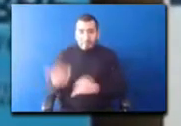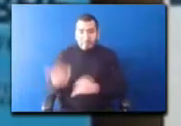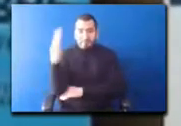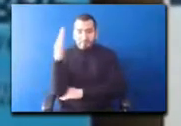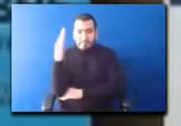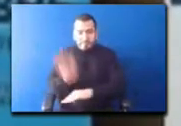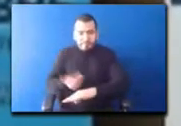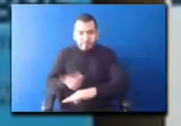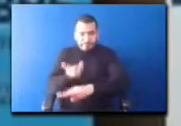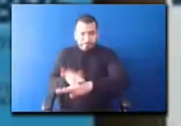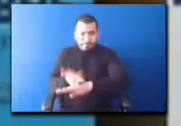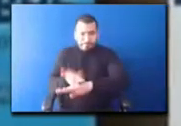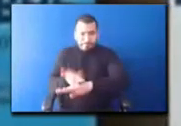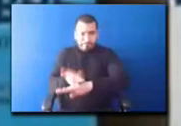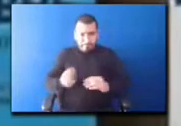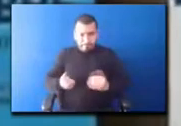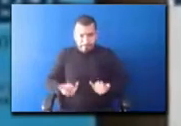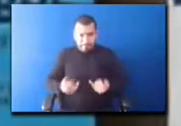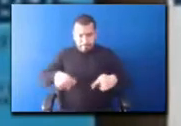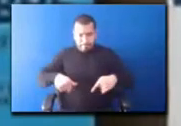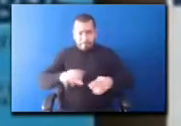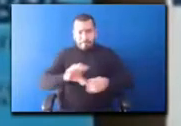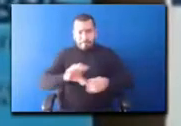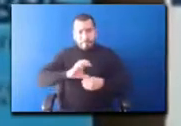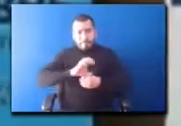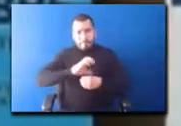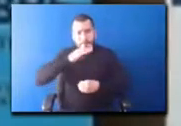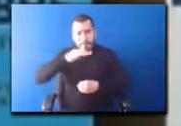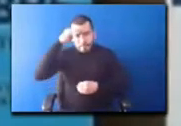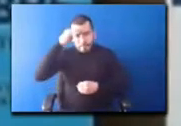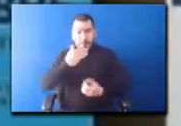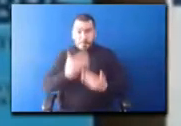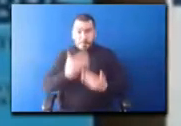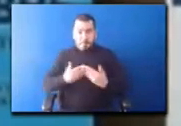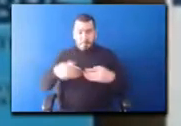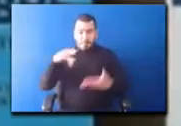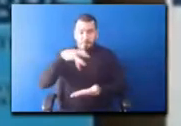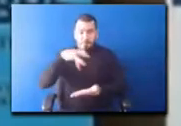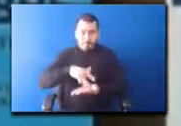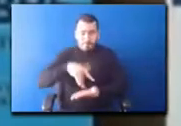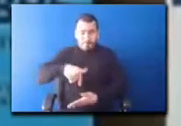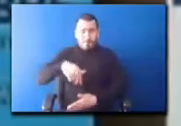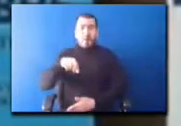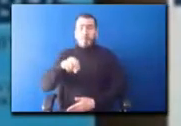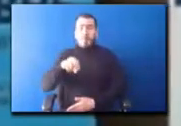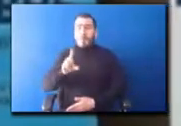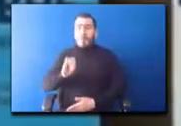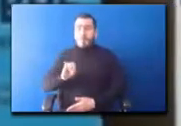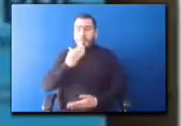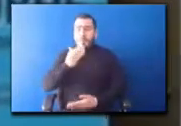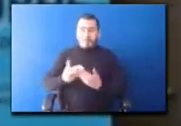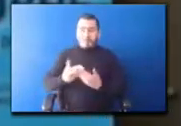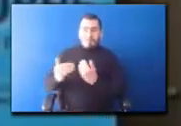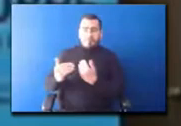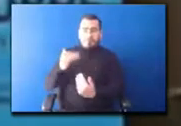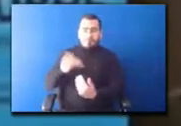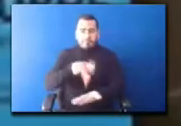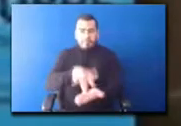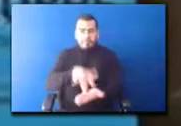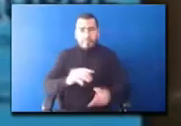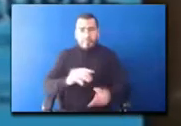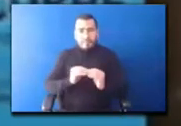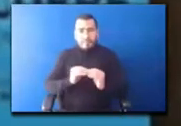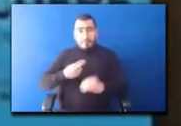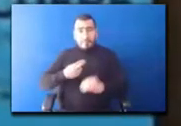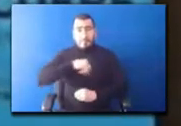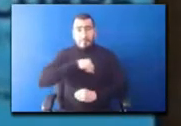plantear acá en la ciudad de Medellín. Qué bueno estar acá en el Poli, muchas gracias de nuevo por esta invitación. Para nosotros como superintendencia, el